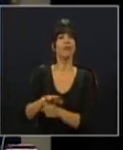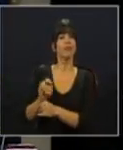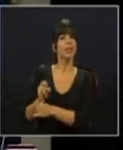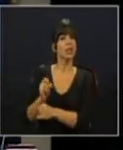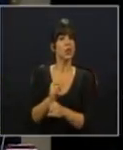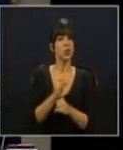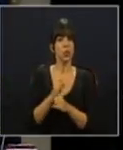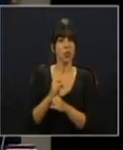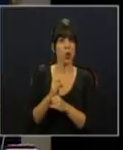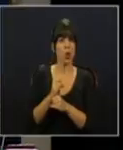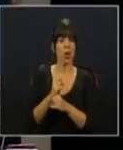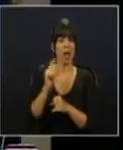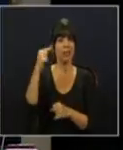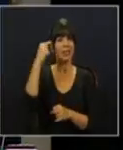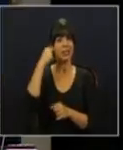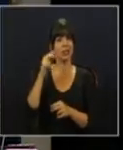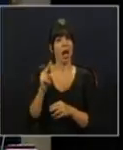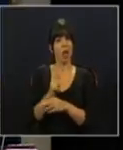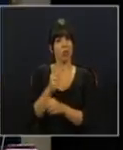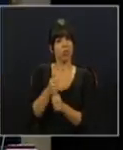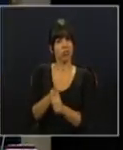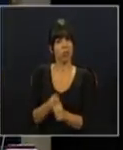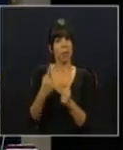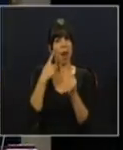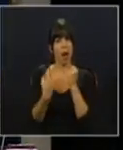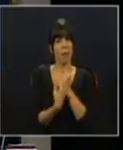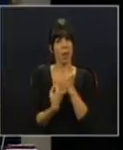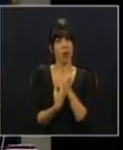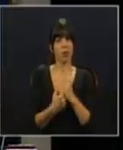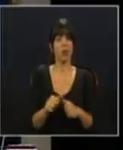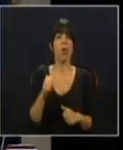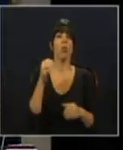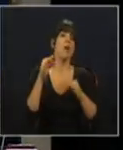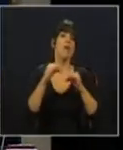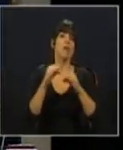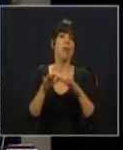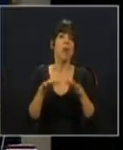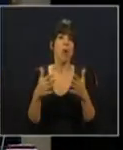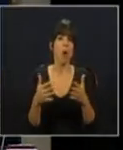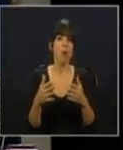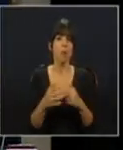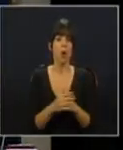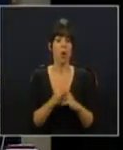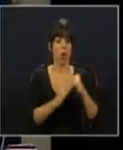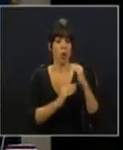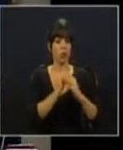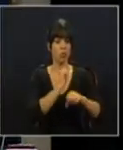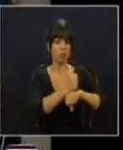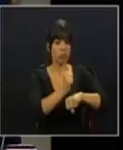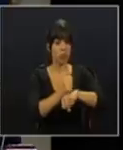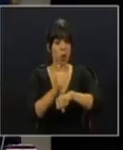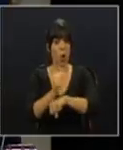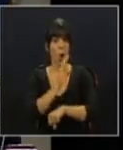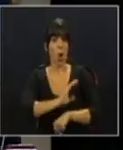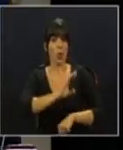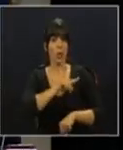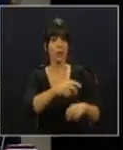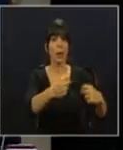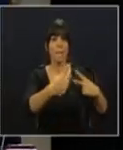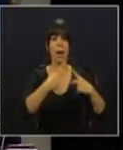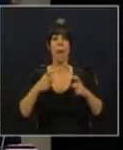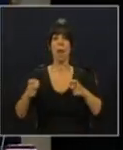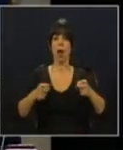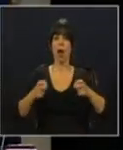institucionalidad sobre la que el Estado se sustenta. Dicho de otra manera, la construcción de condiciones que hacen posible la